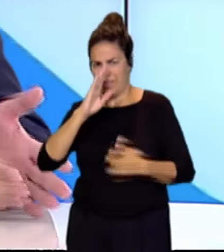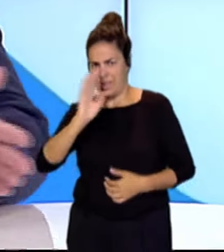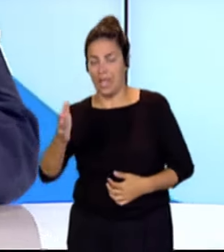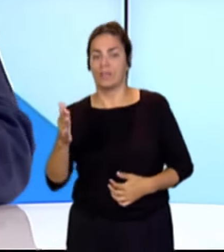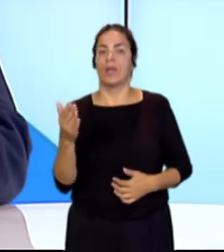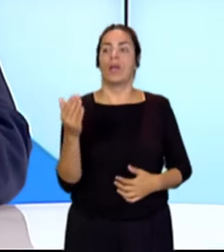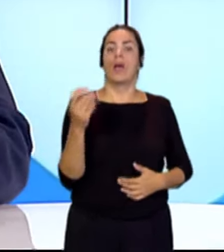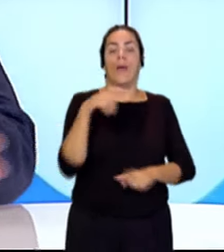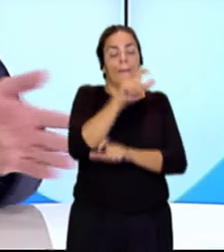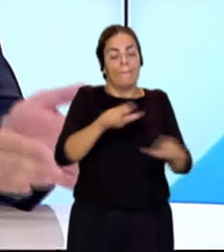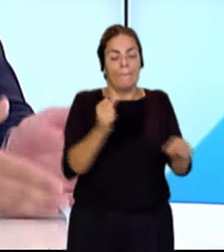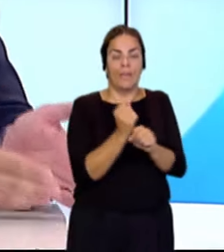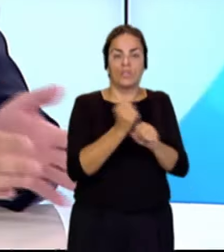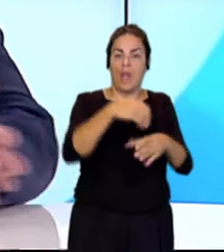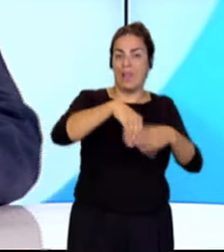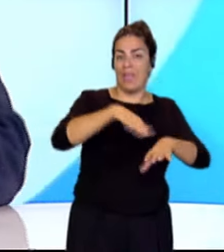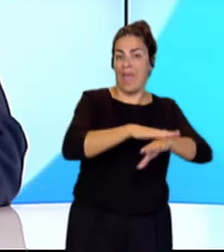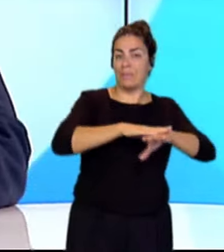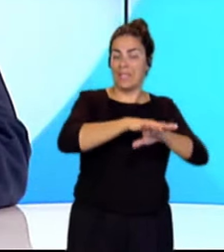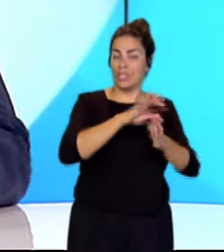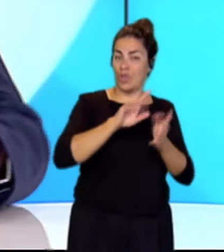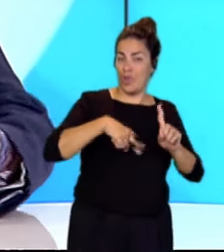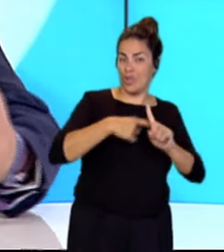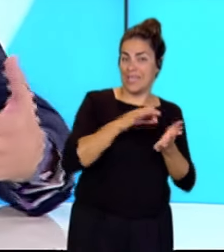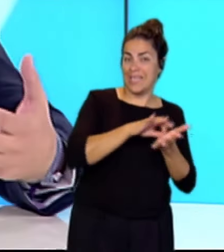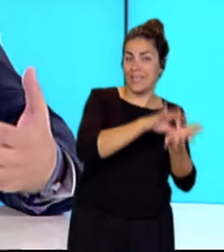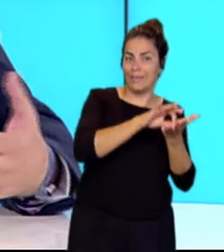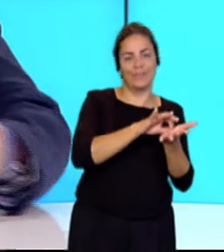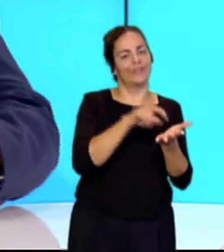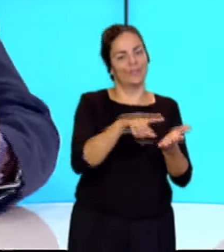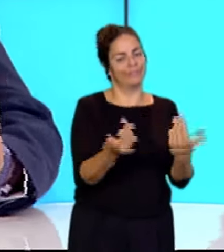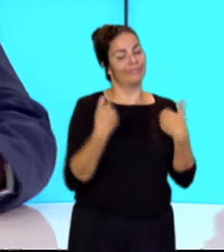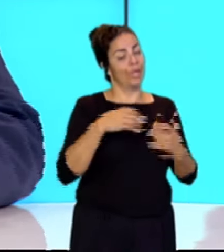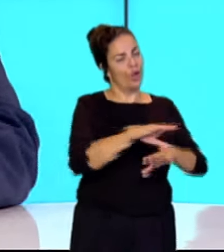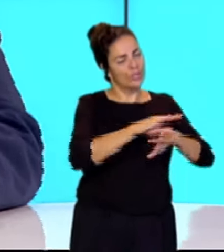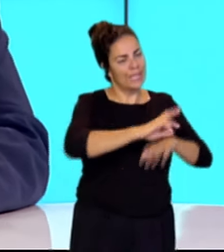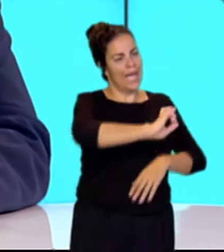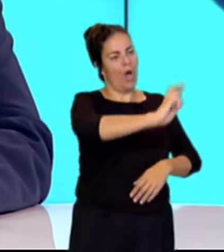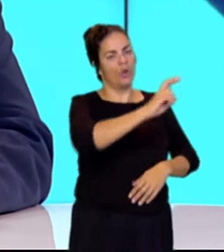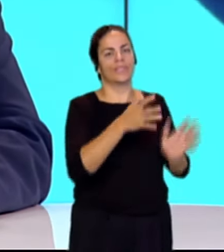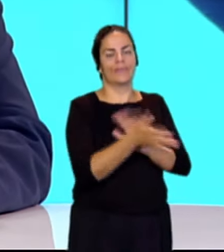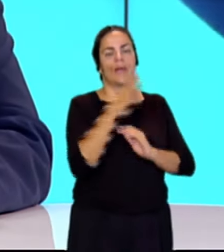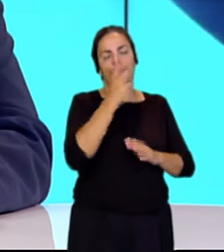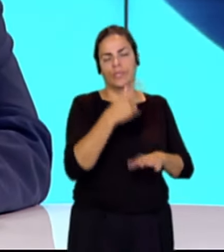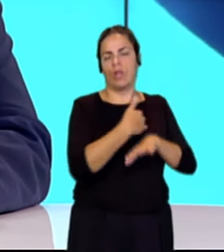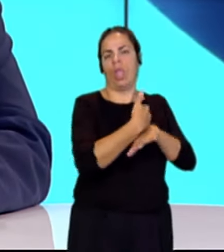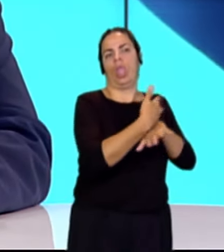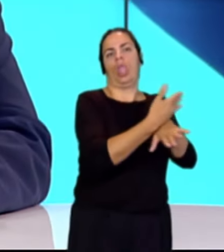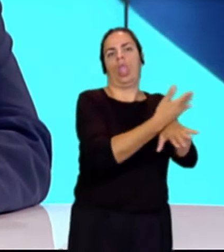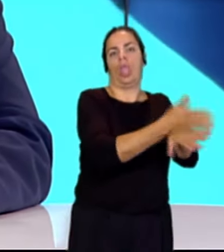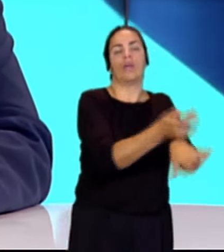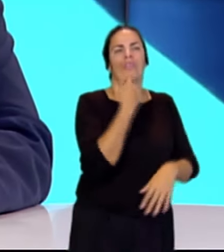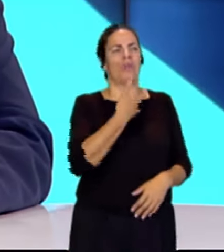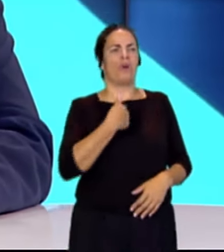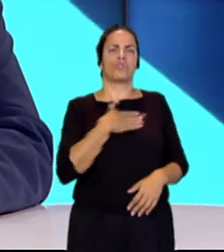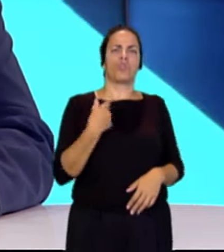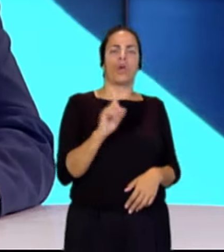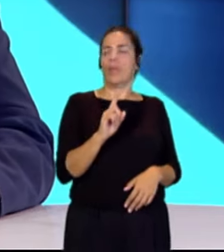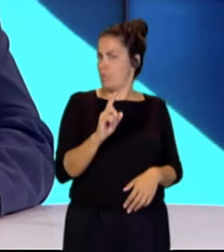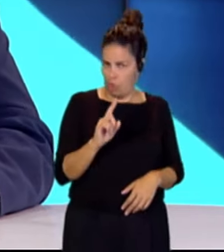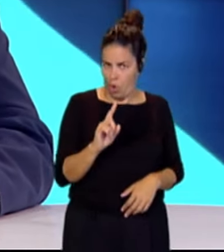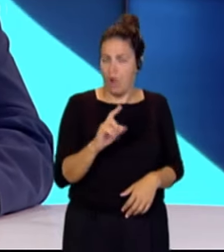administración y servicios Tenemos que pasar por otras consejería y eso se retrasa mucho más no digo que no haya voluntad todo lo contrario hay muy buena